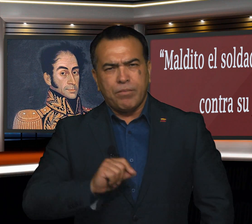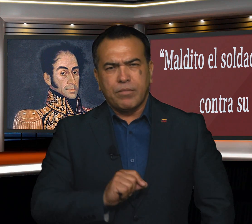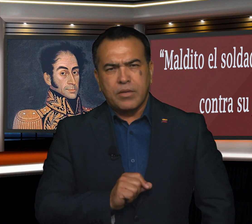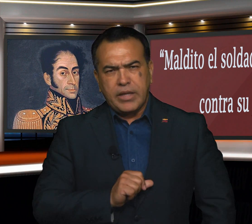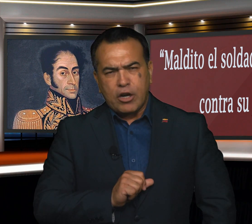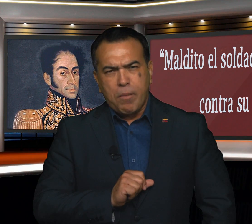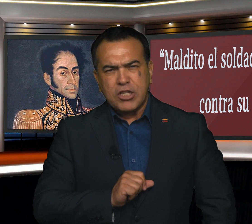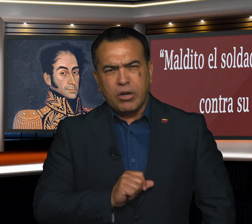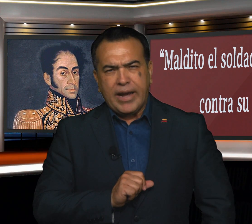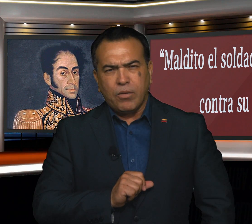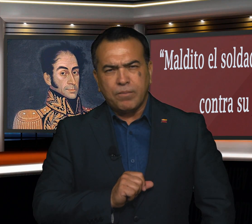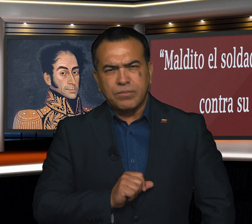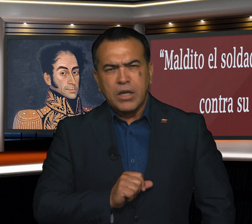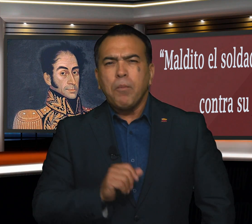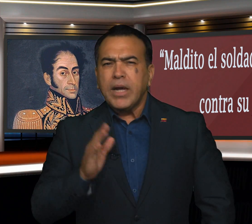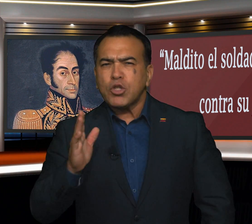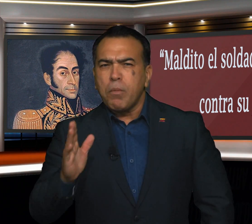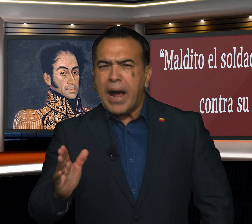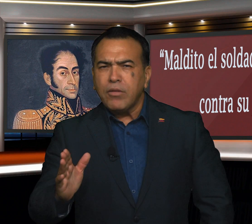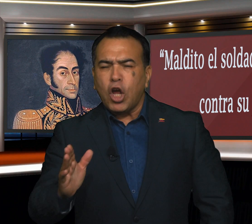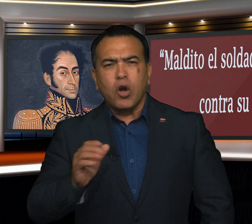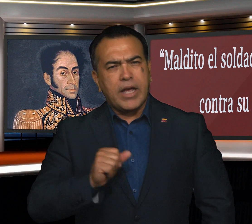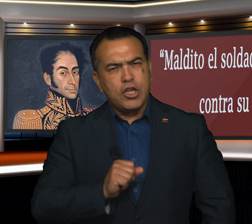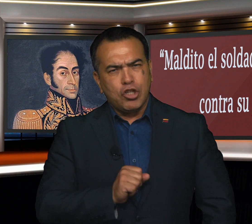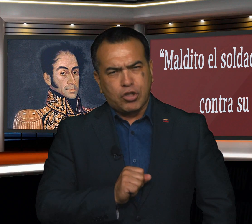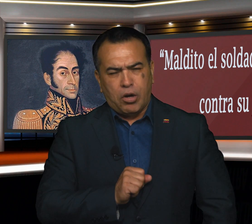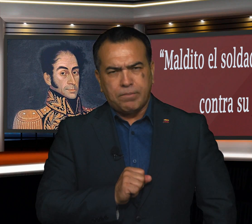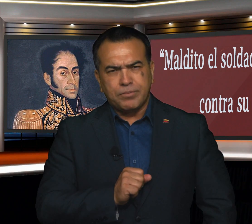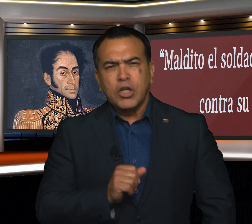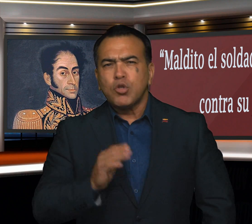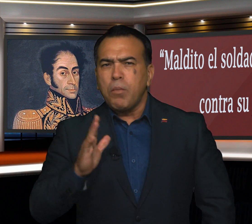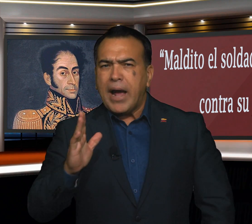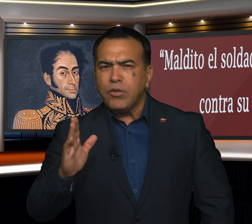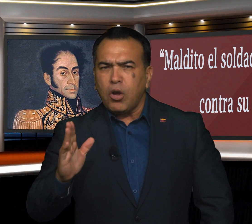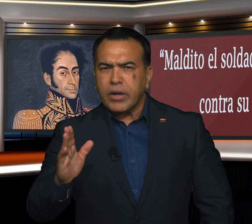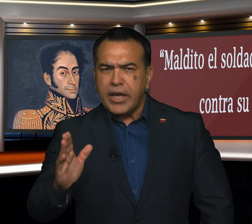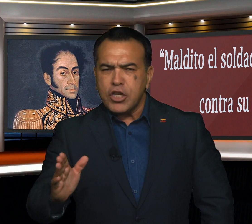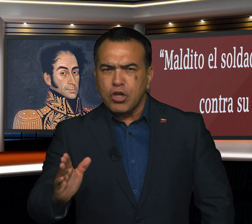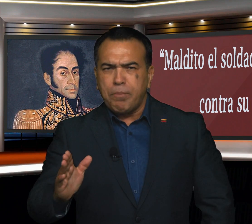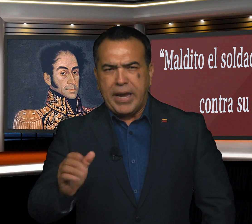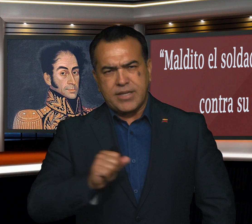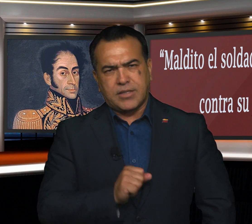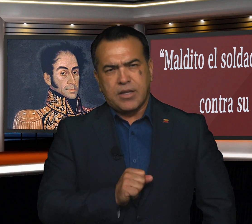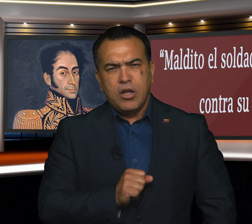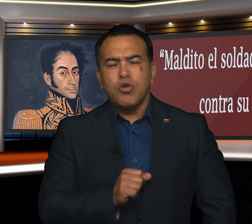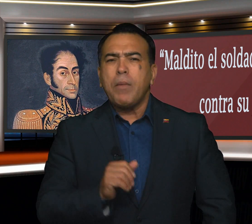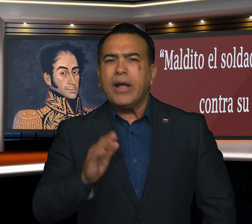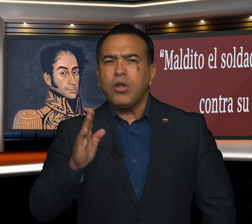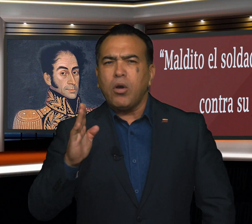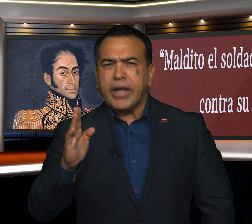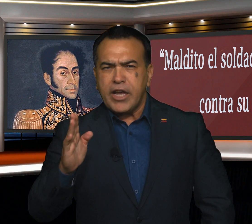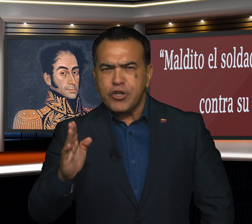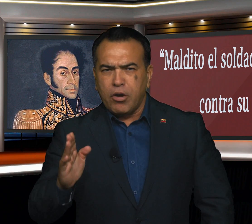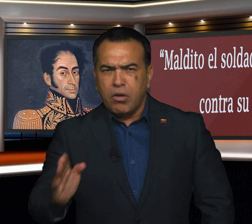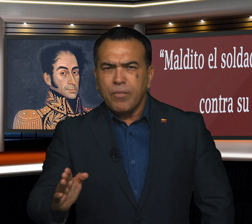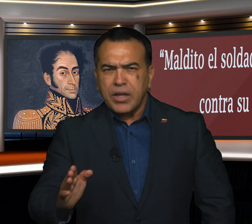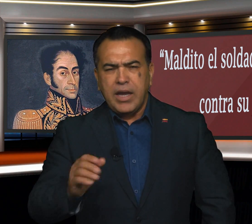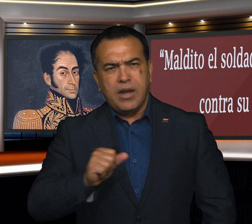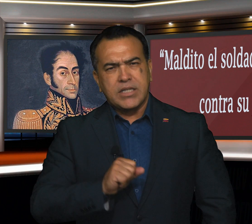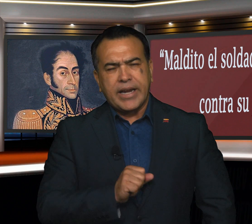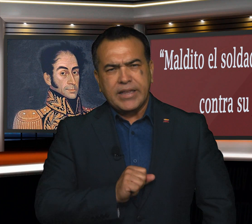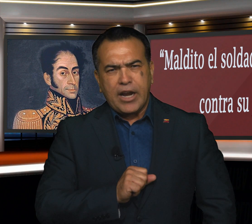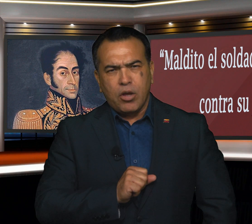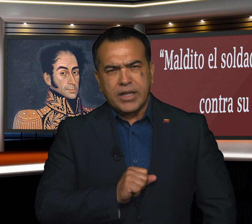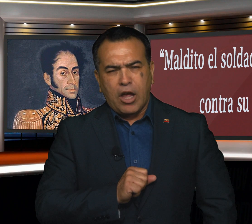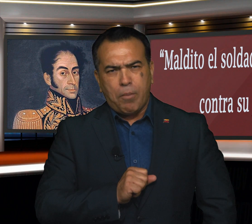opinión del comisionado. Pues sumando lo que ha dicho Trump, sumando lo que ha dicho Pence, sumando lo que ha dicho